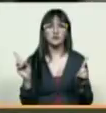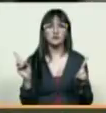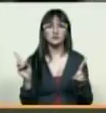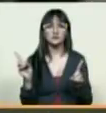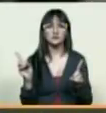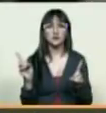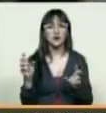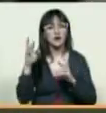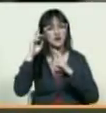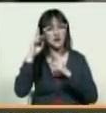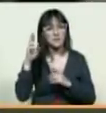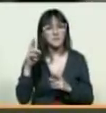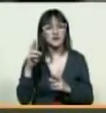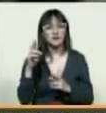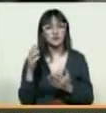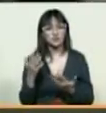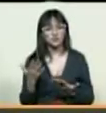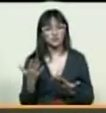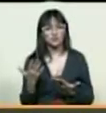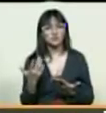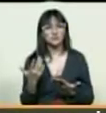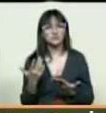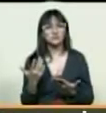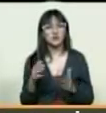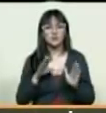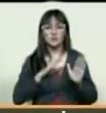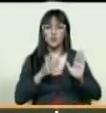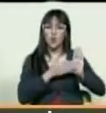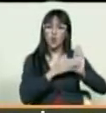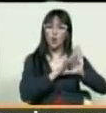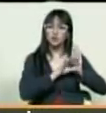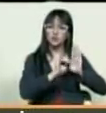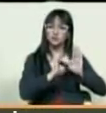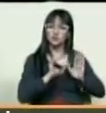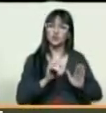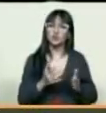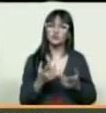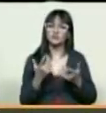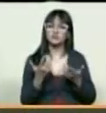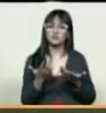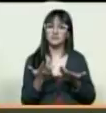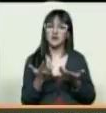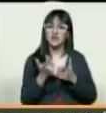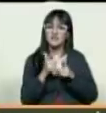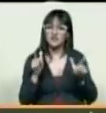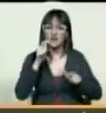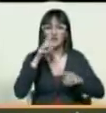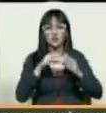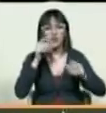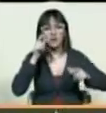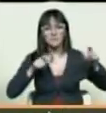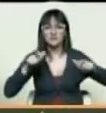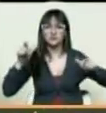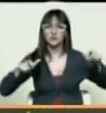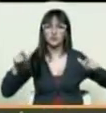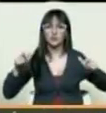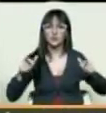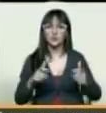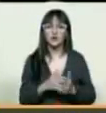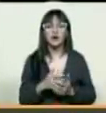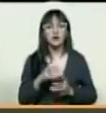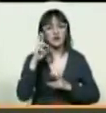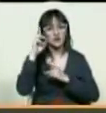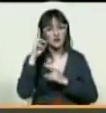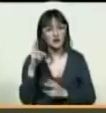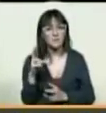respeto al profundo apego que tenemos a nuestra Constitución y a las libertades civiles, políticas e individuales. Respeto